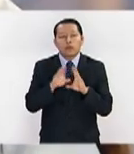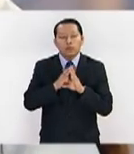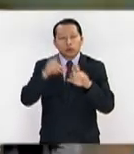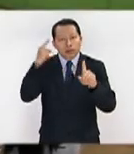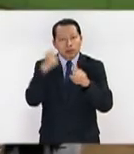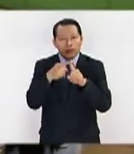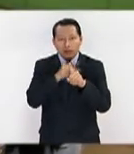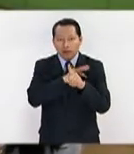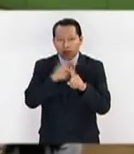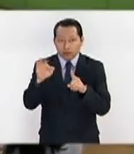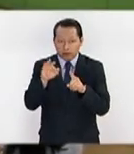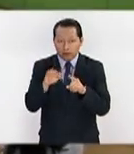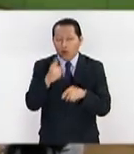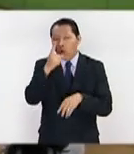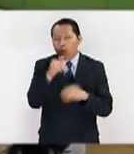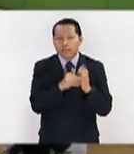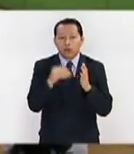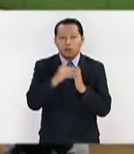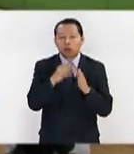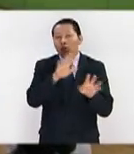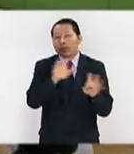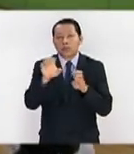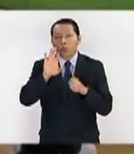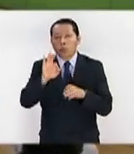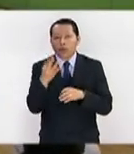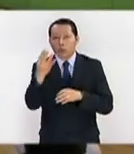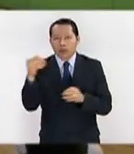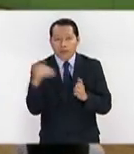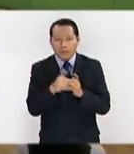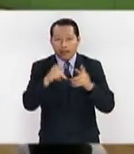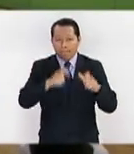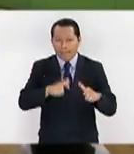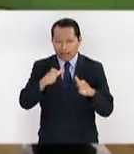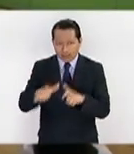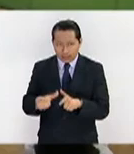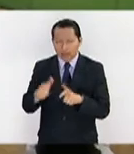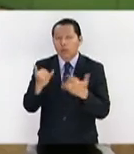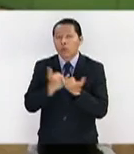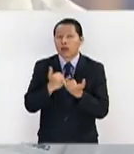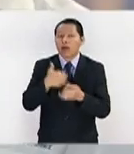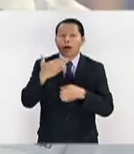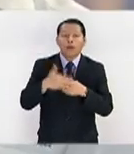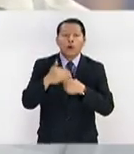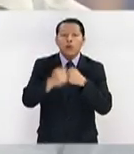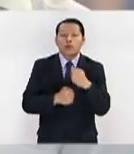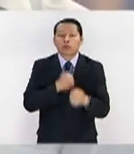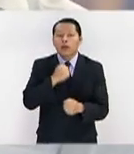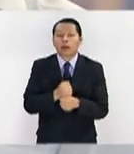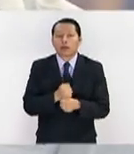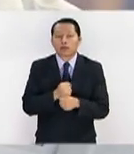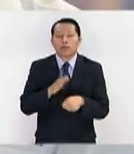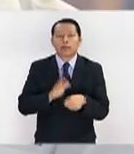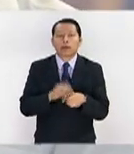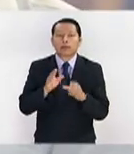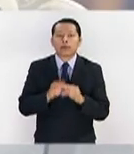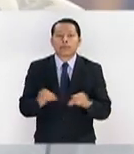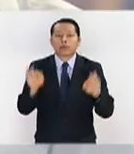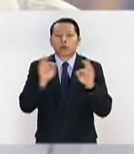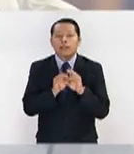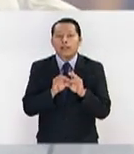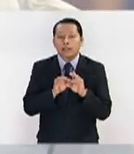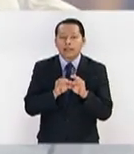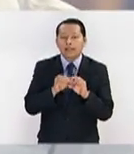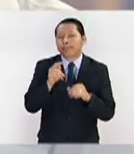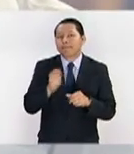meta de producción de 1.944.000 barriles y el próximo año, lo más importante,